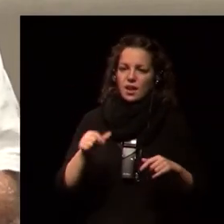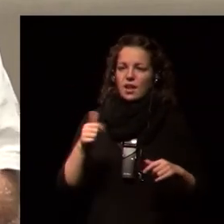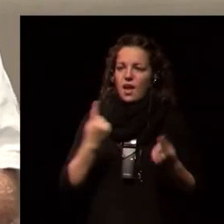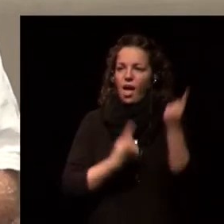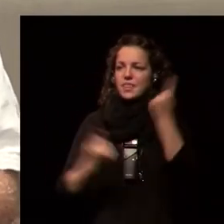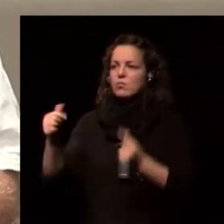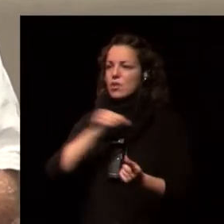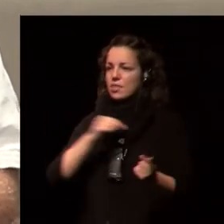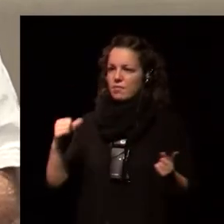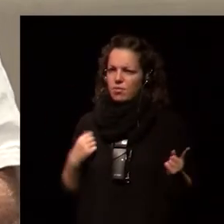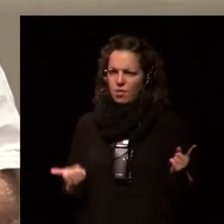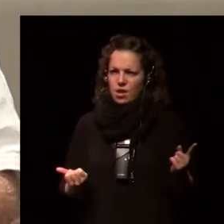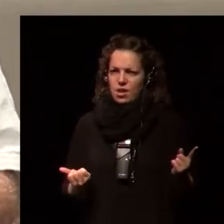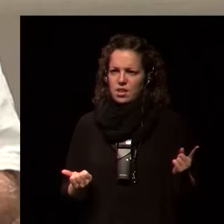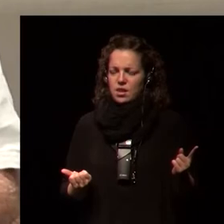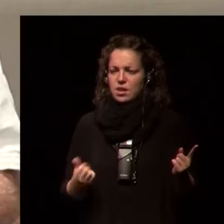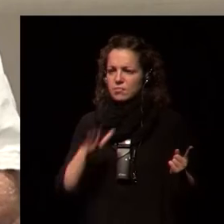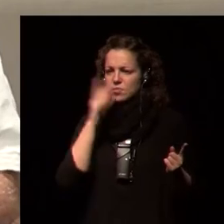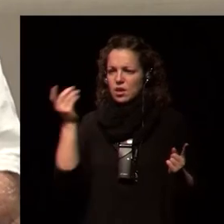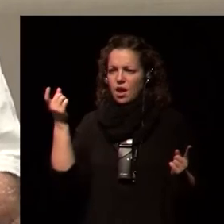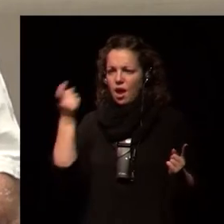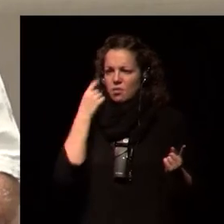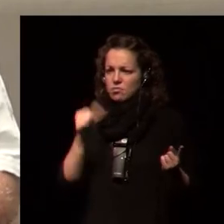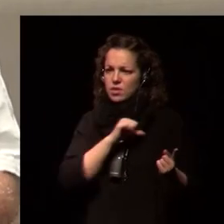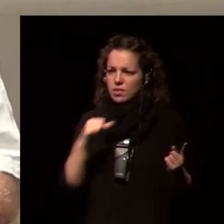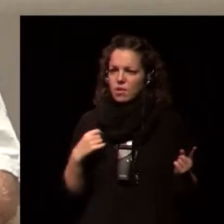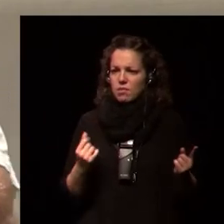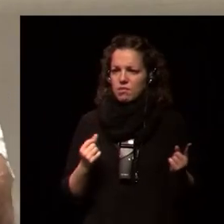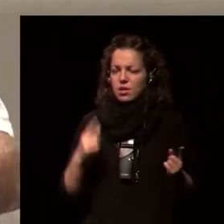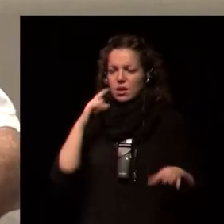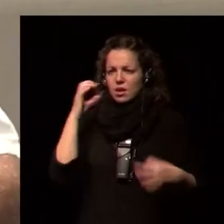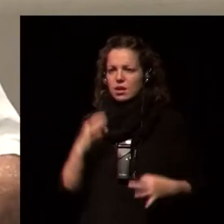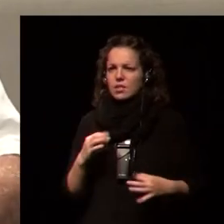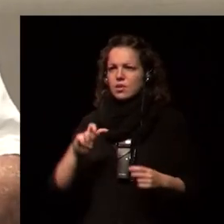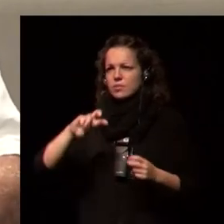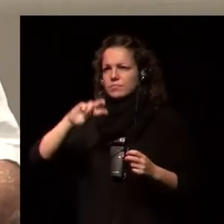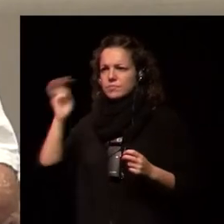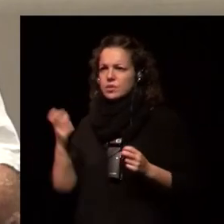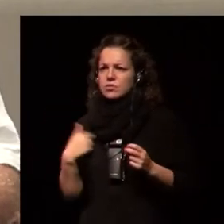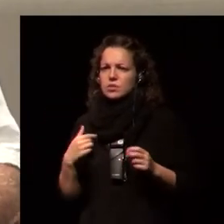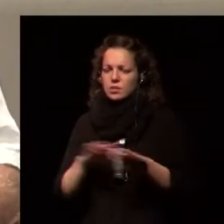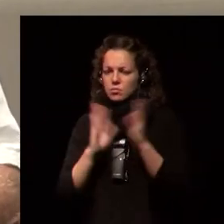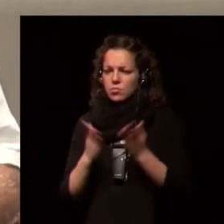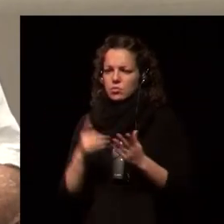la vanidad de sus alumnos. Y la otra realidad es que el mundo artístico sigue